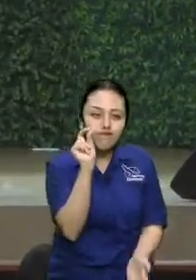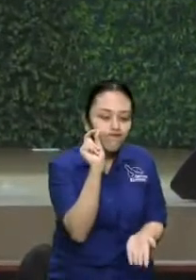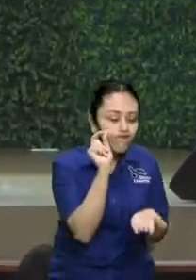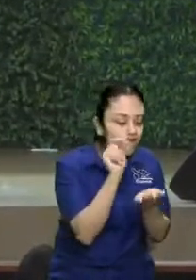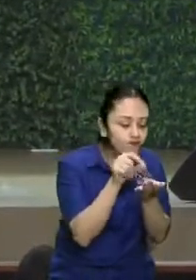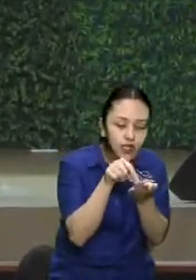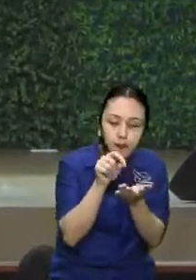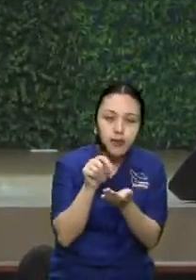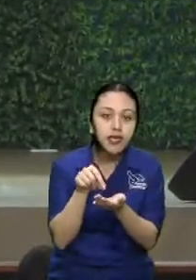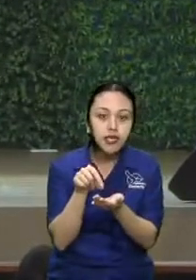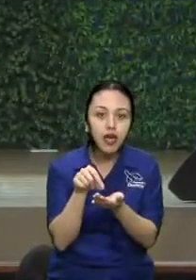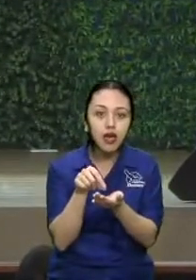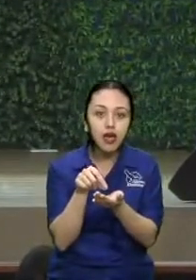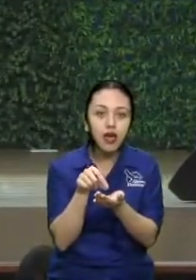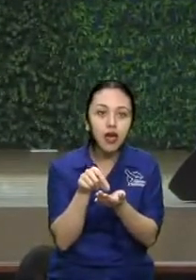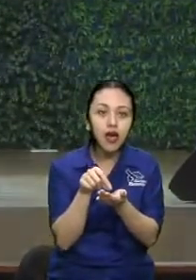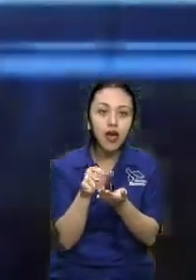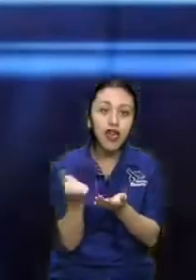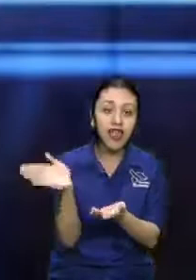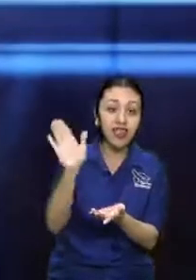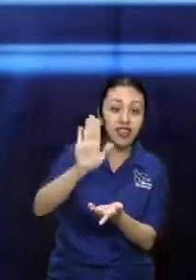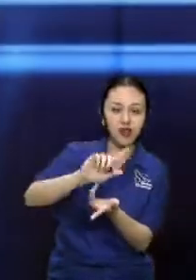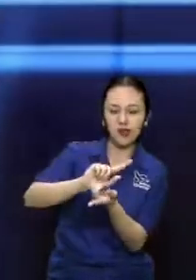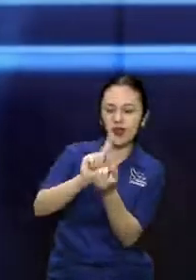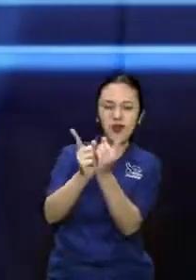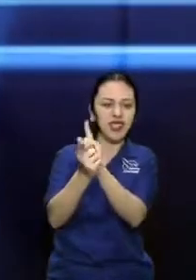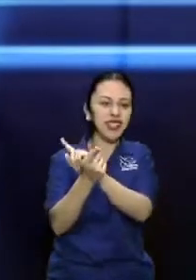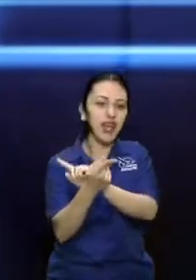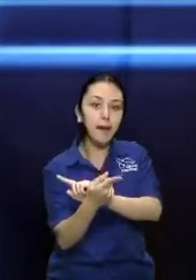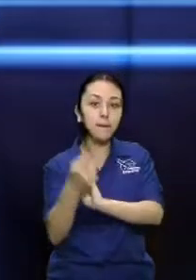de las hortalizas. Y se vuelve a...